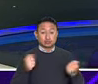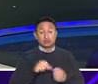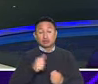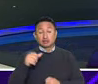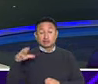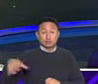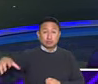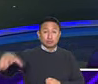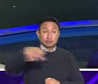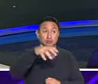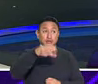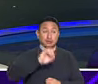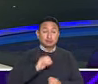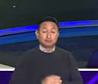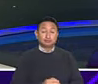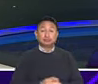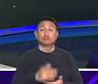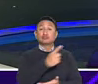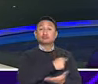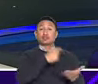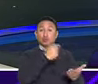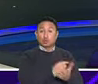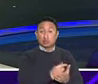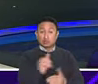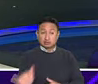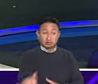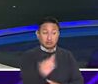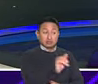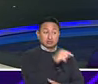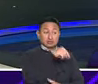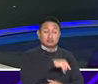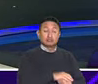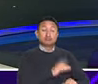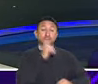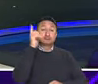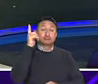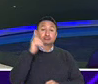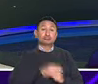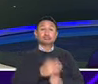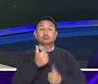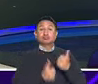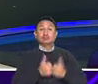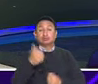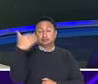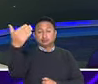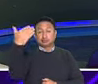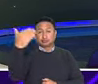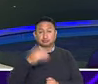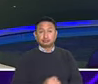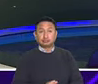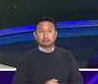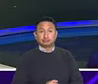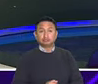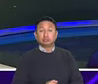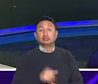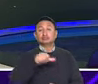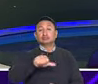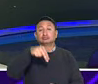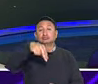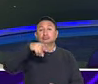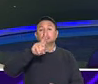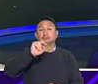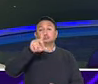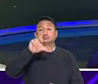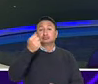provincias también, a la provincia del Guayas, donde está liderando pues el candidato a la alcaldía de Guayaquil,